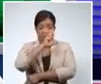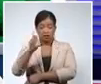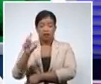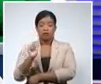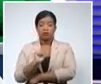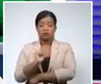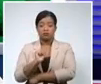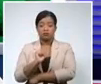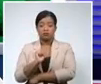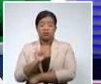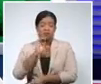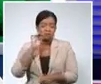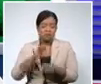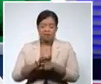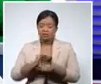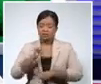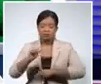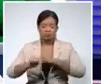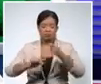grupo de complicaciones,